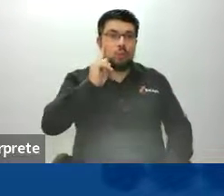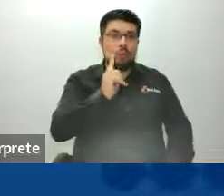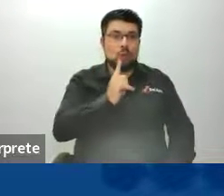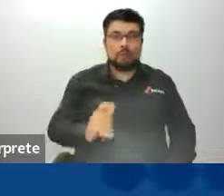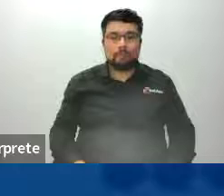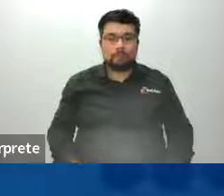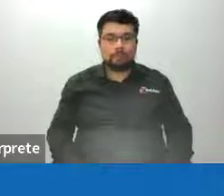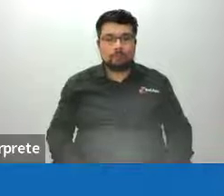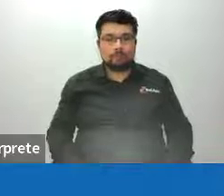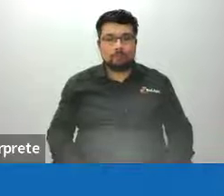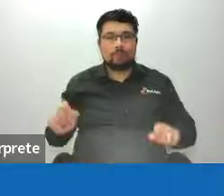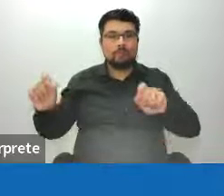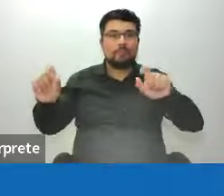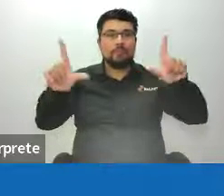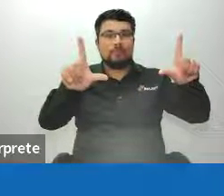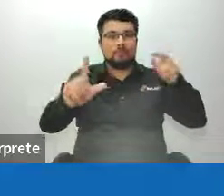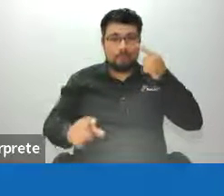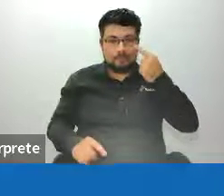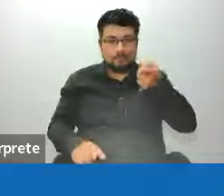Paz.